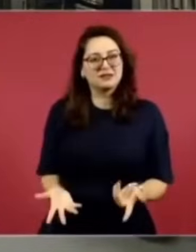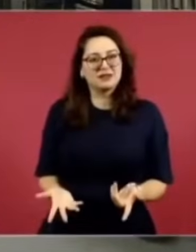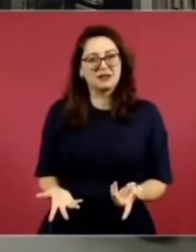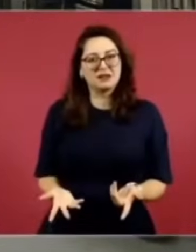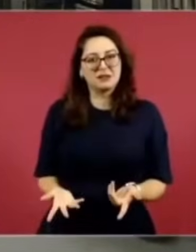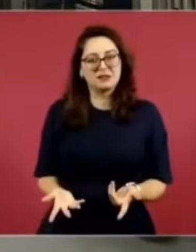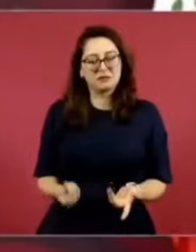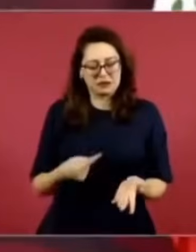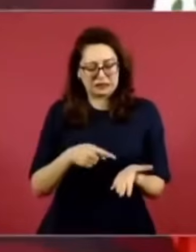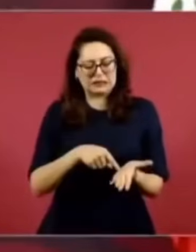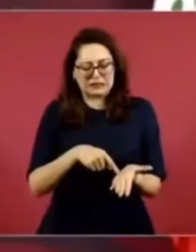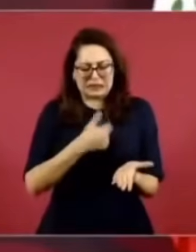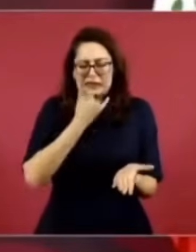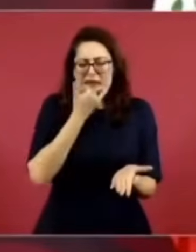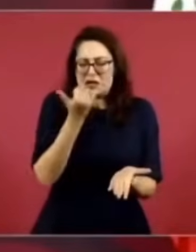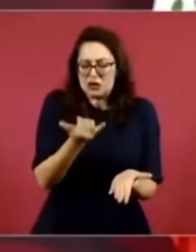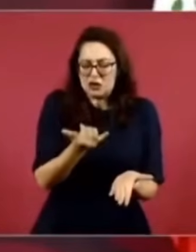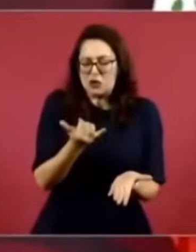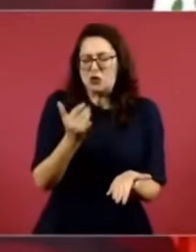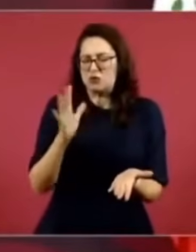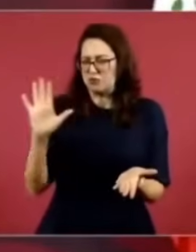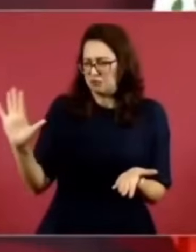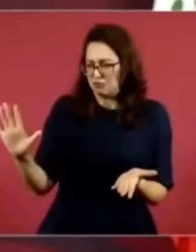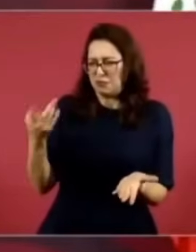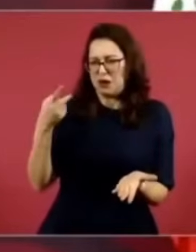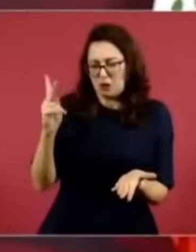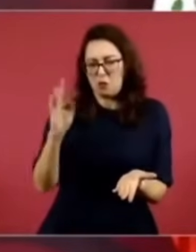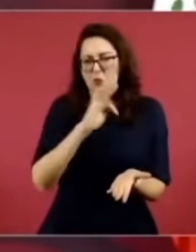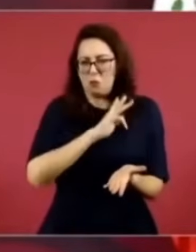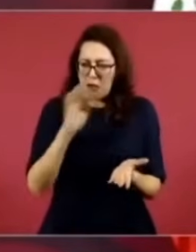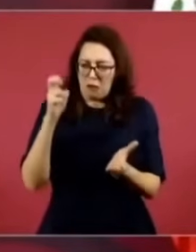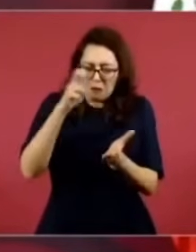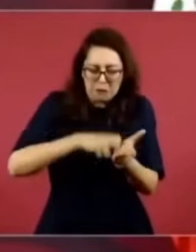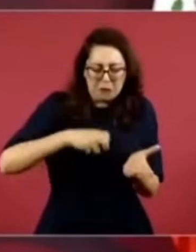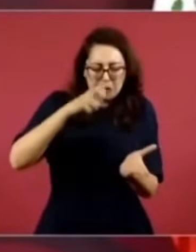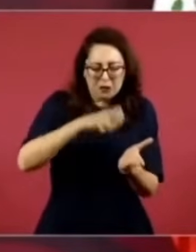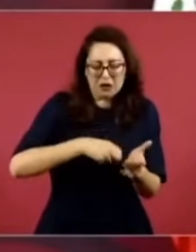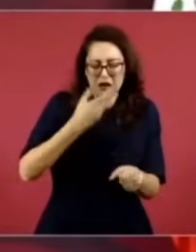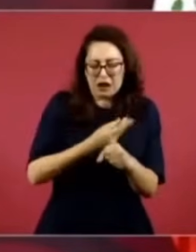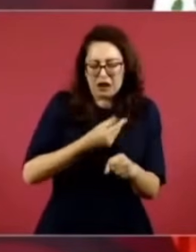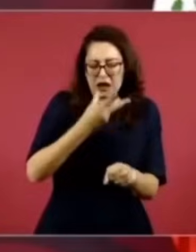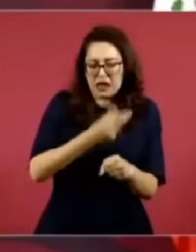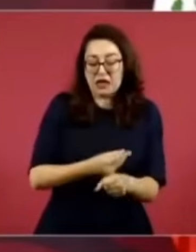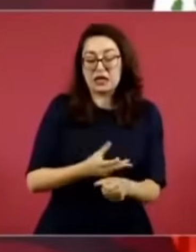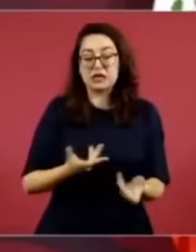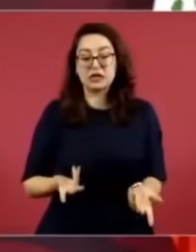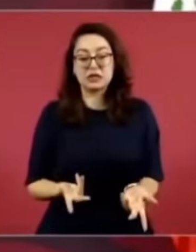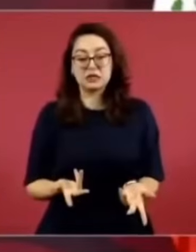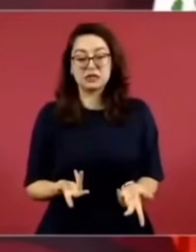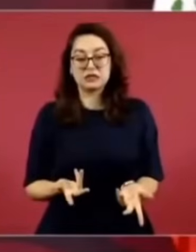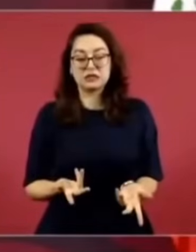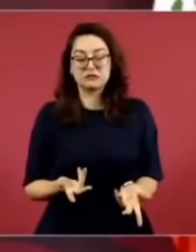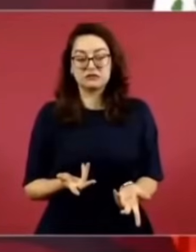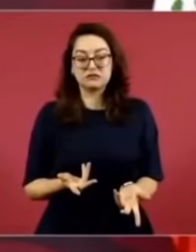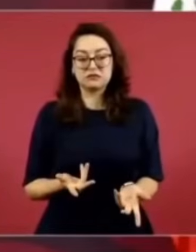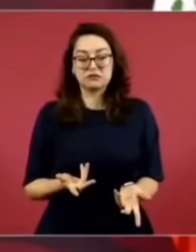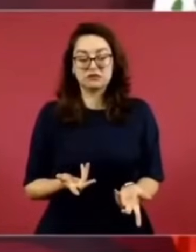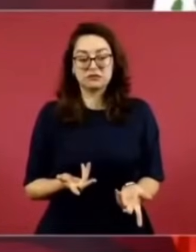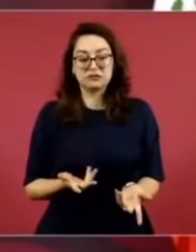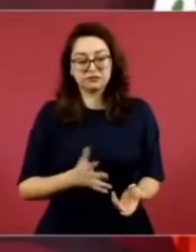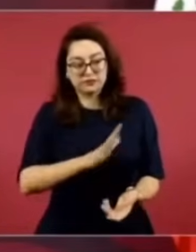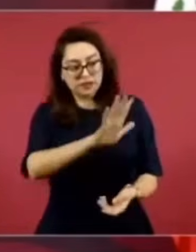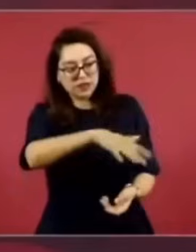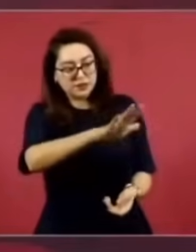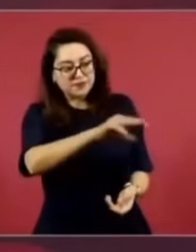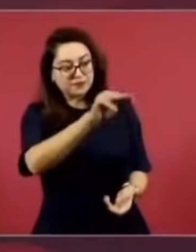podría pedir información al Ministerio Público para decir, oye, ¿está